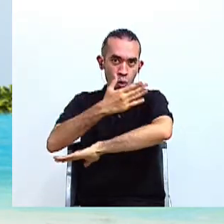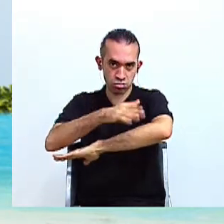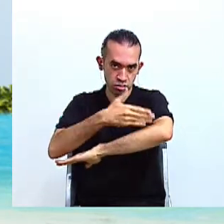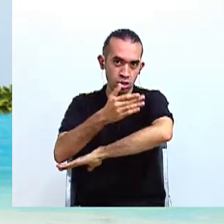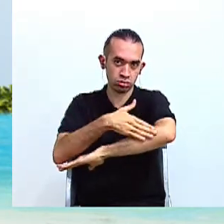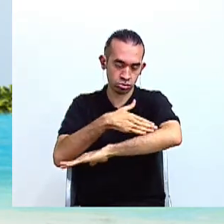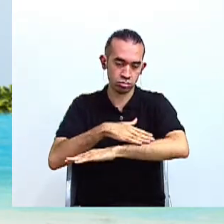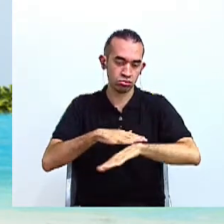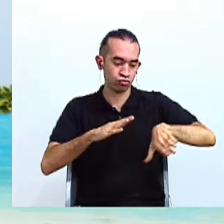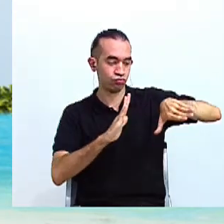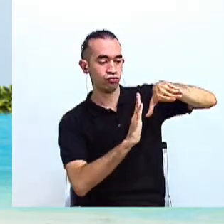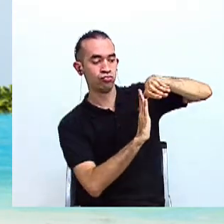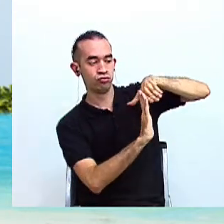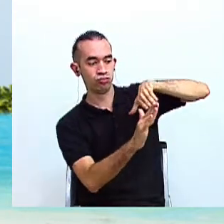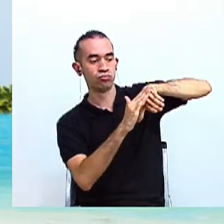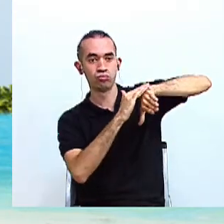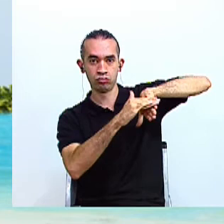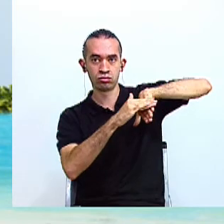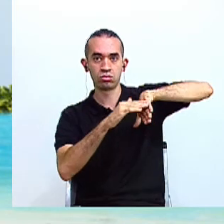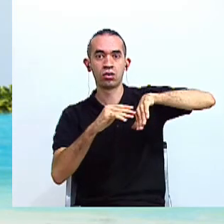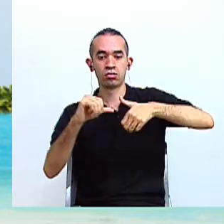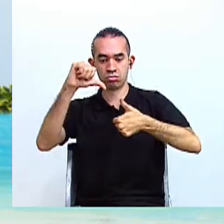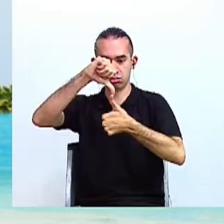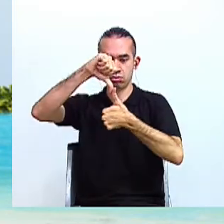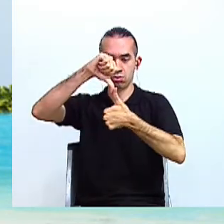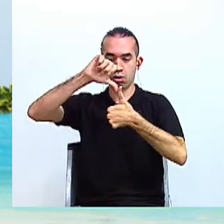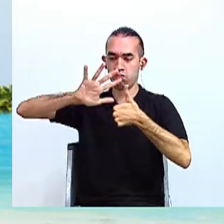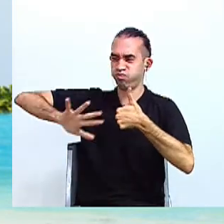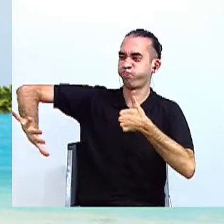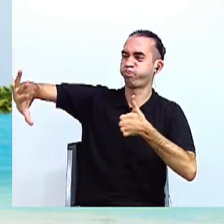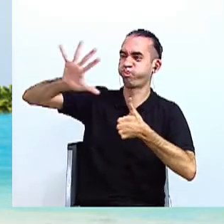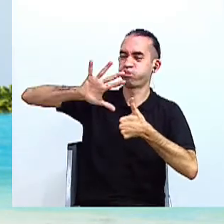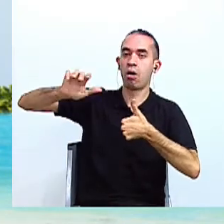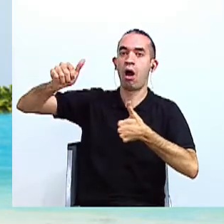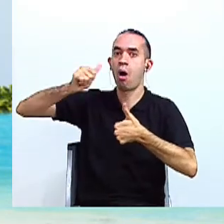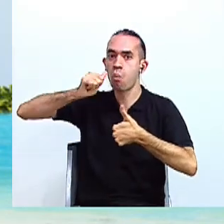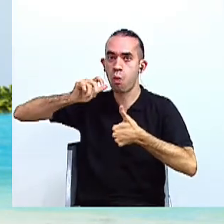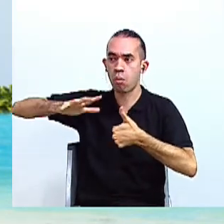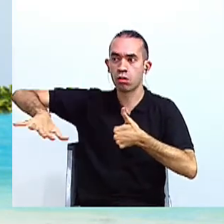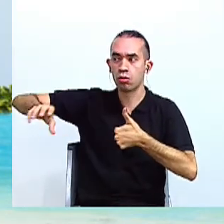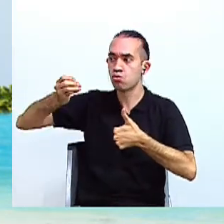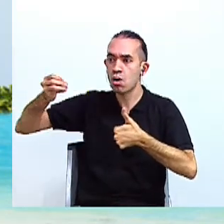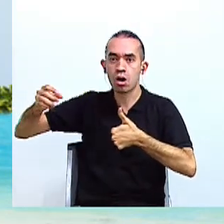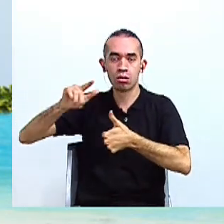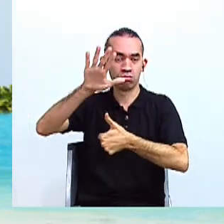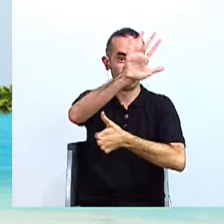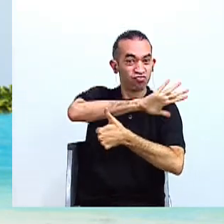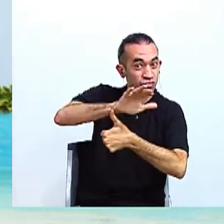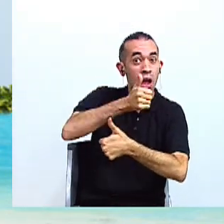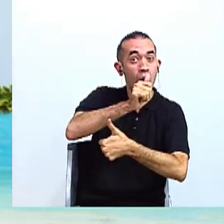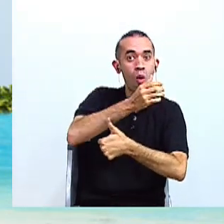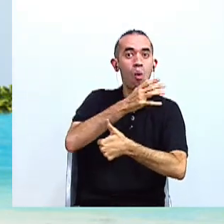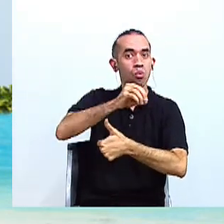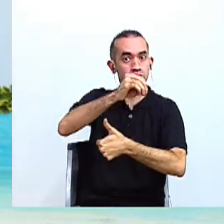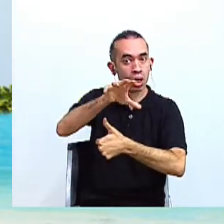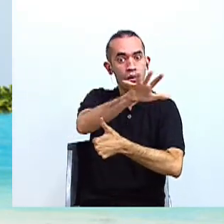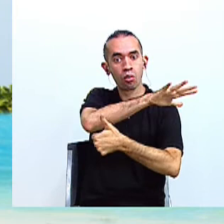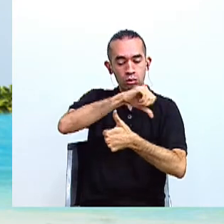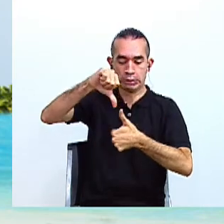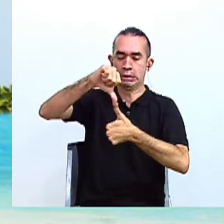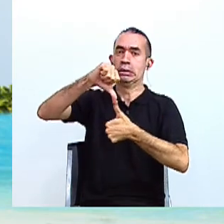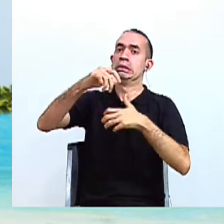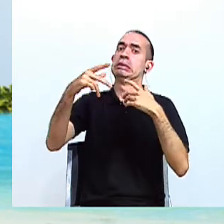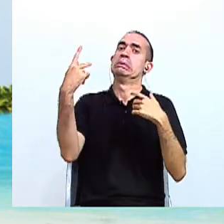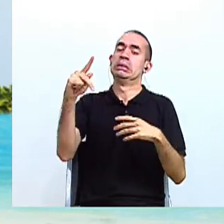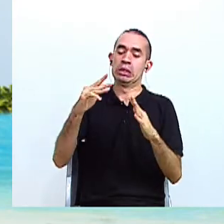país ísmico, somos un país bañado por dos océanos. Así que muchas comunidades quizás estén en peligro de ser